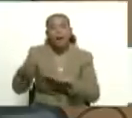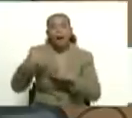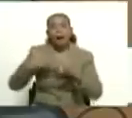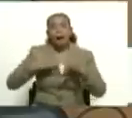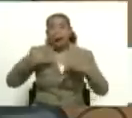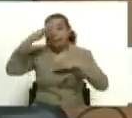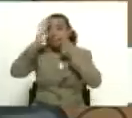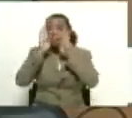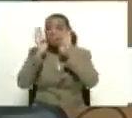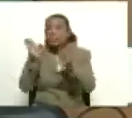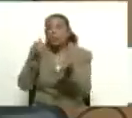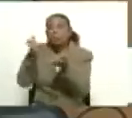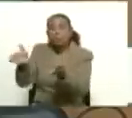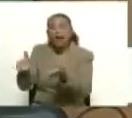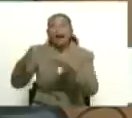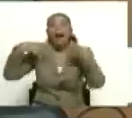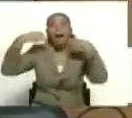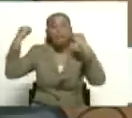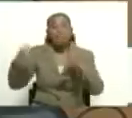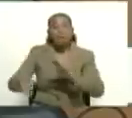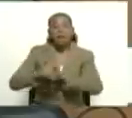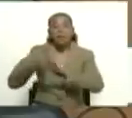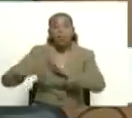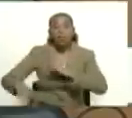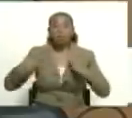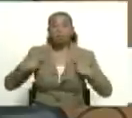programas dirigidos a garantizar el